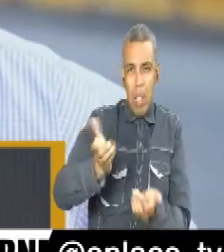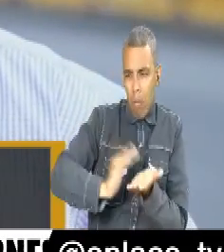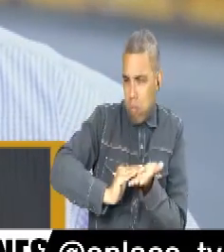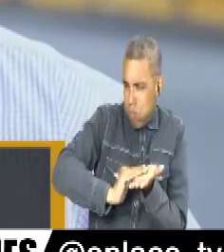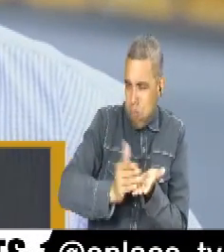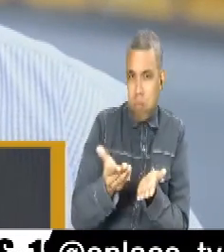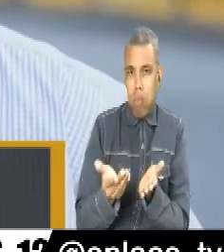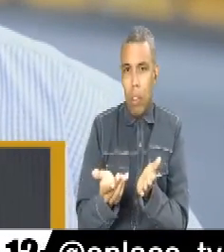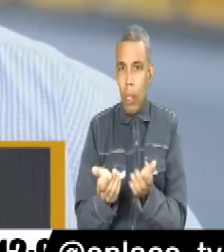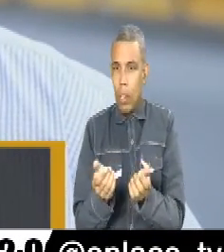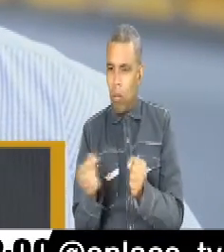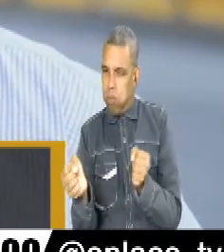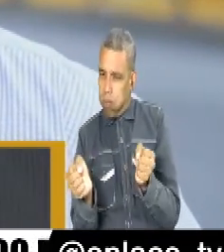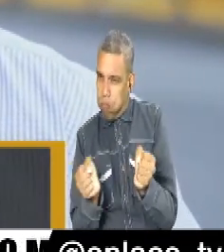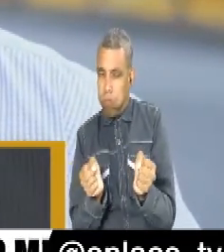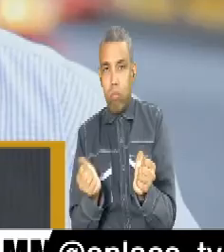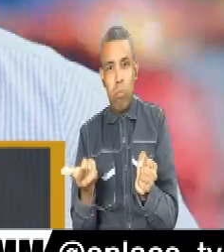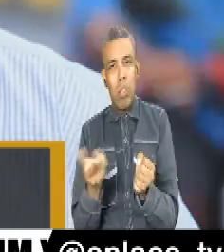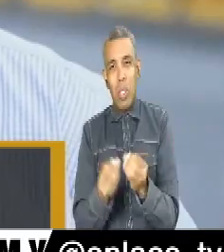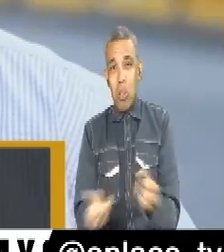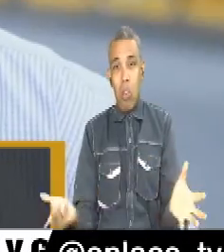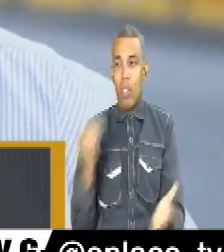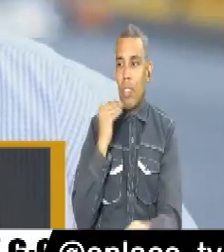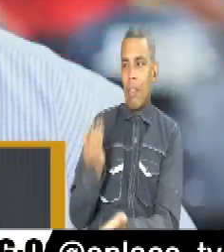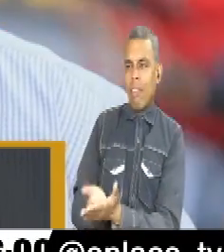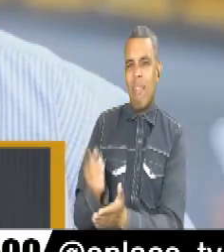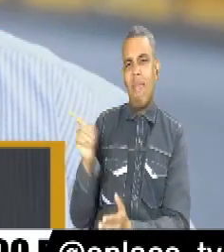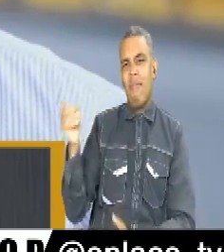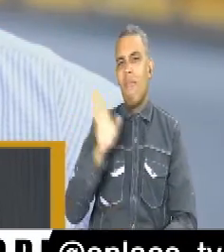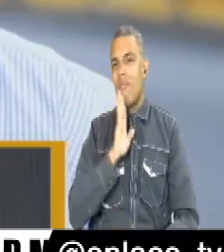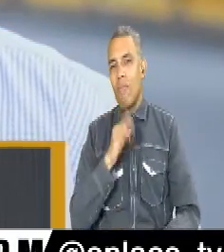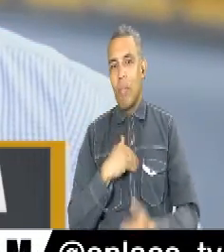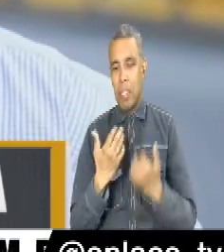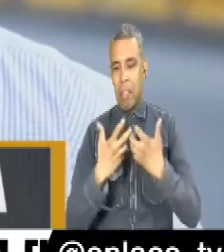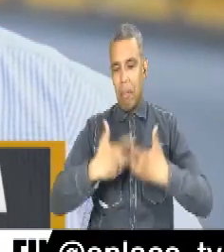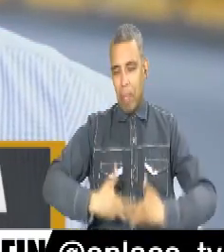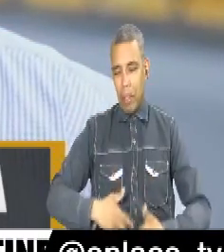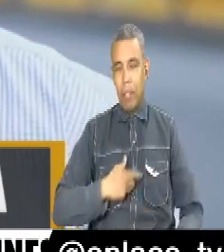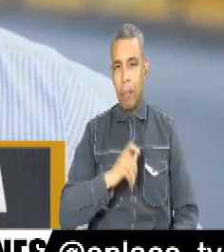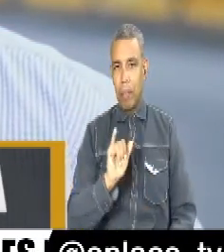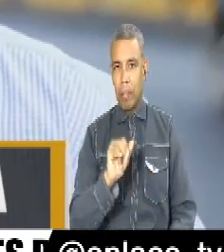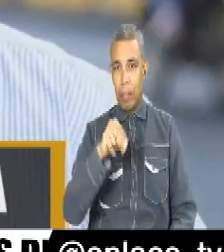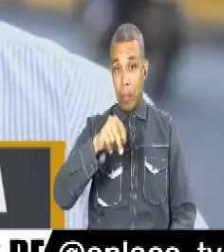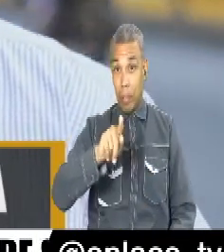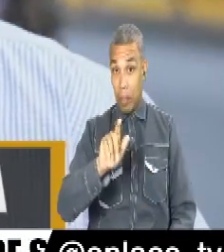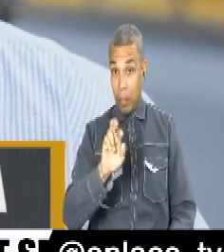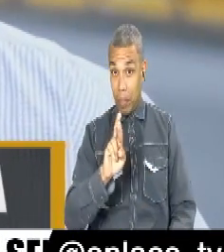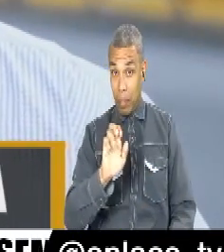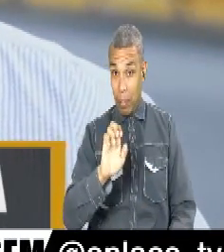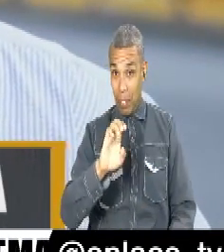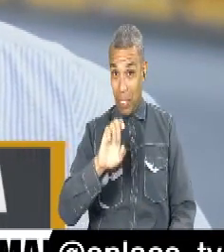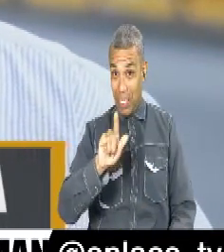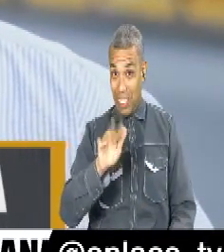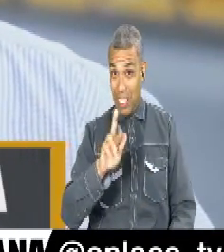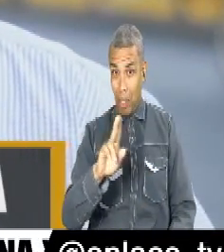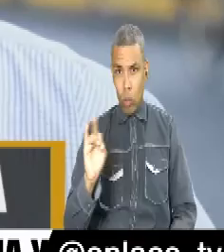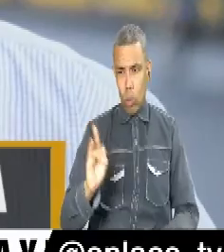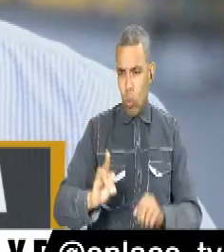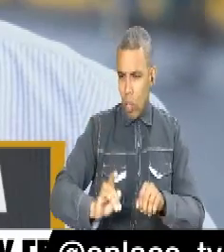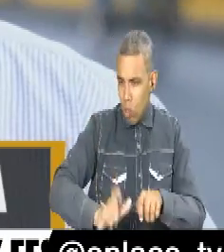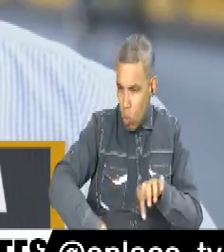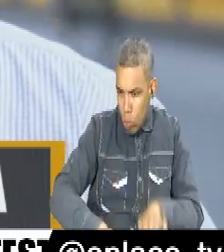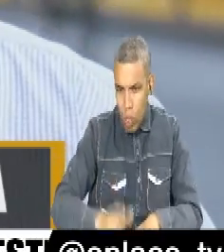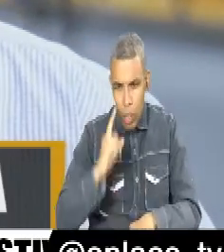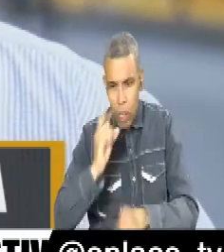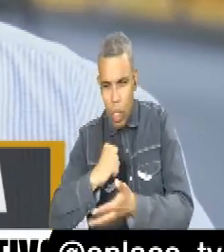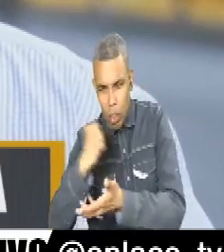personal de la Secretaría de Infraestructura, a los empleados oficiales, eso fue hecho directamente por la Secretaría, darle las gracias por